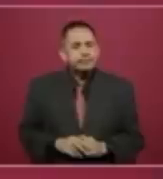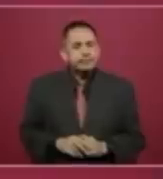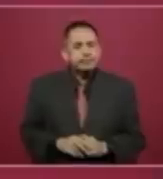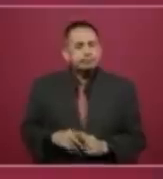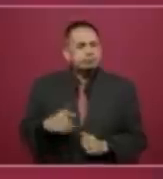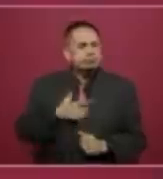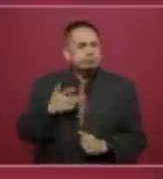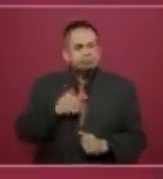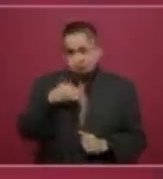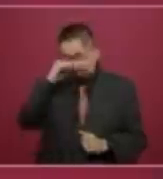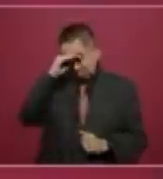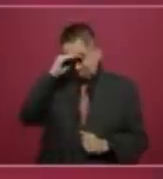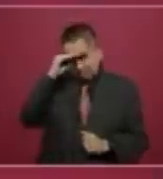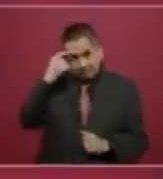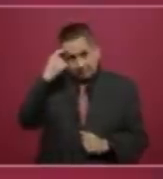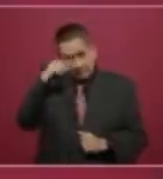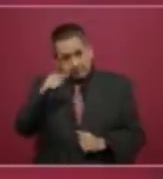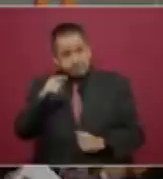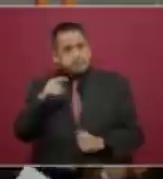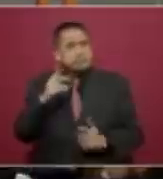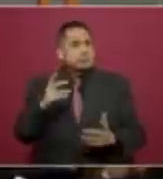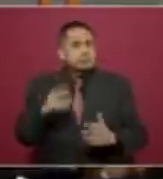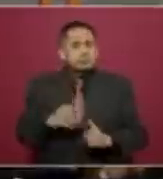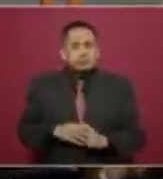Yo sostengo que para